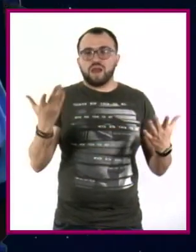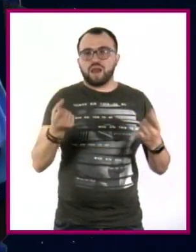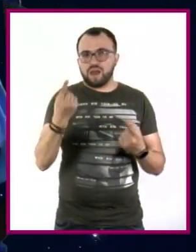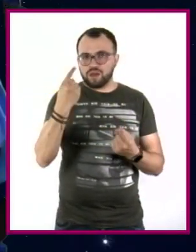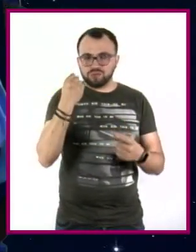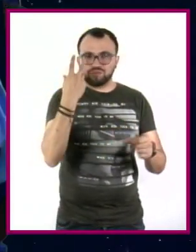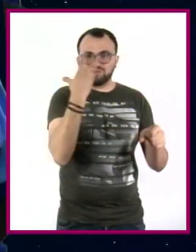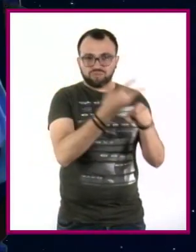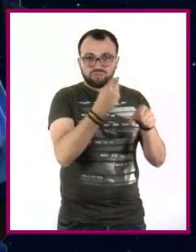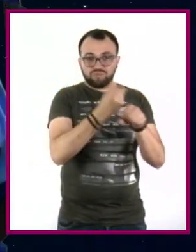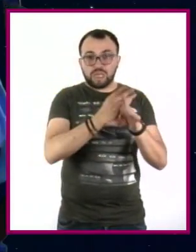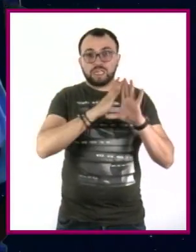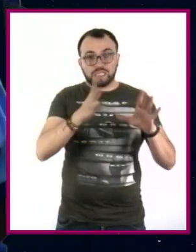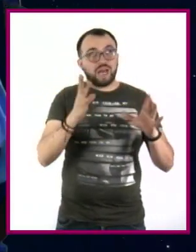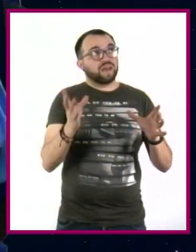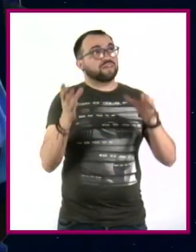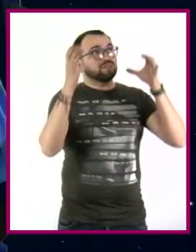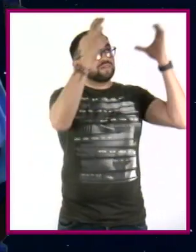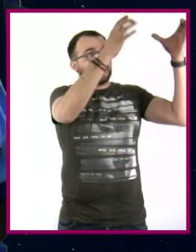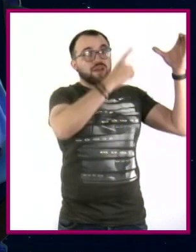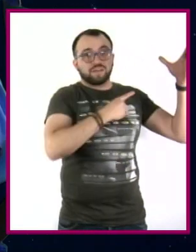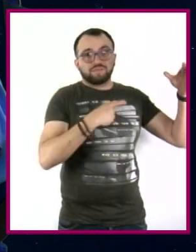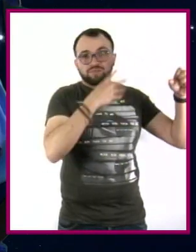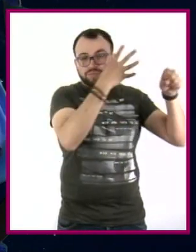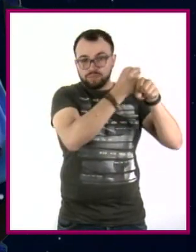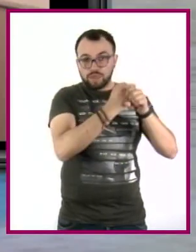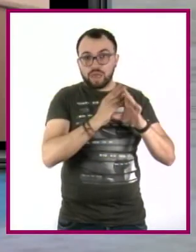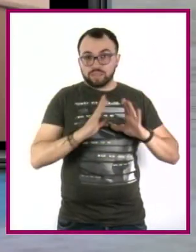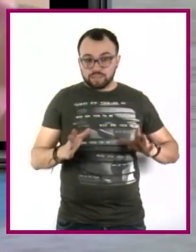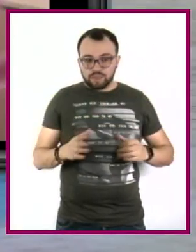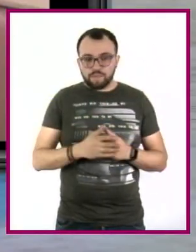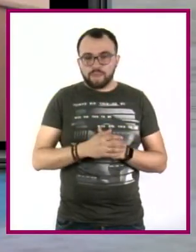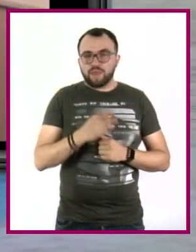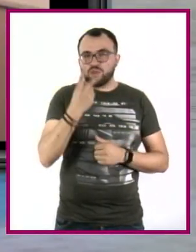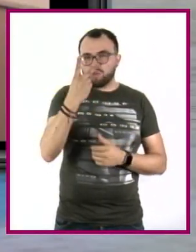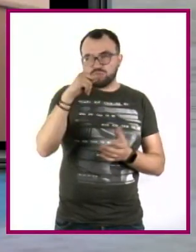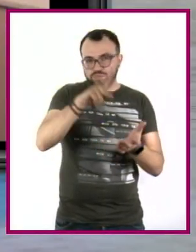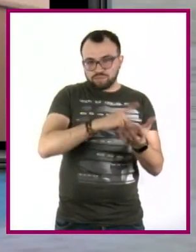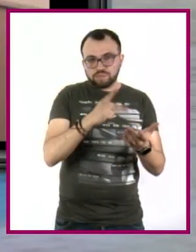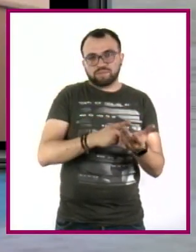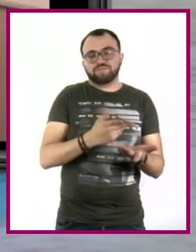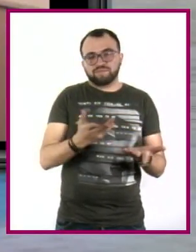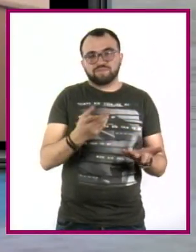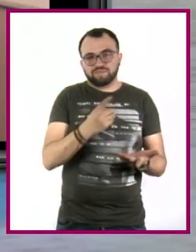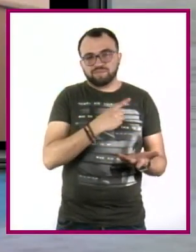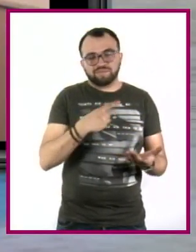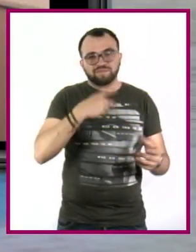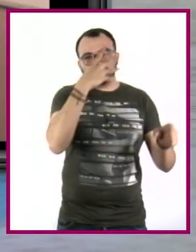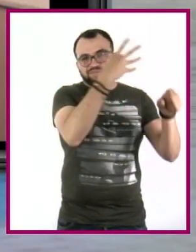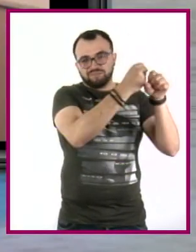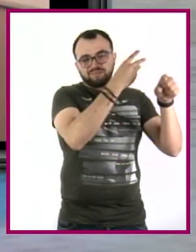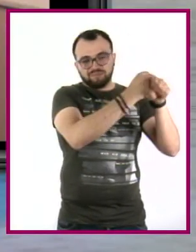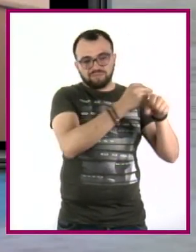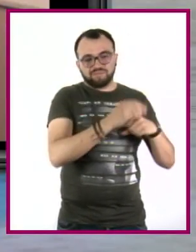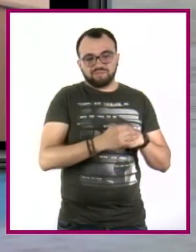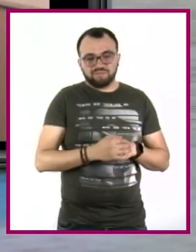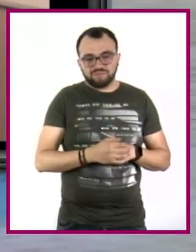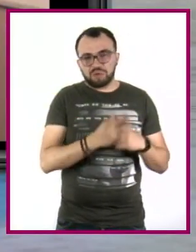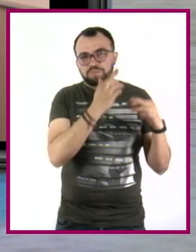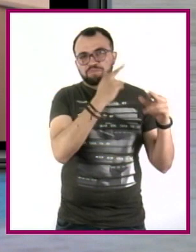reparaciones ya estando en la Estación Espacial? En dos ocasiones se le han hecho reparaciones. Hubo